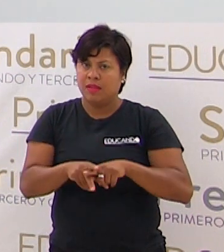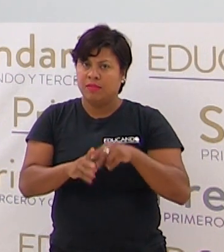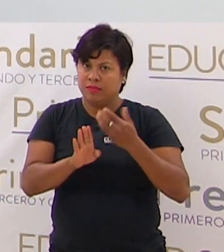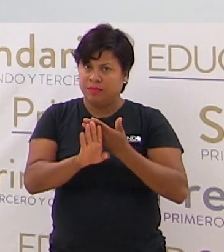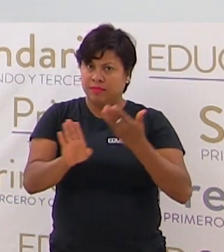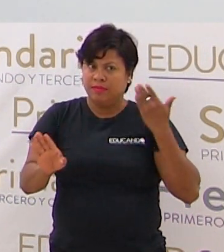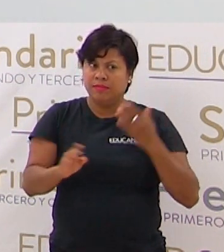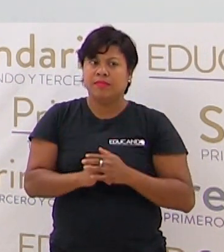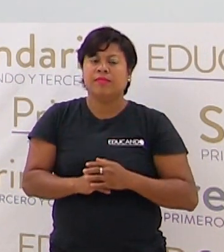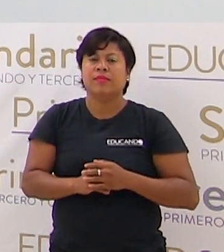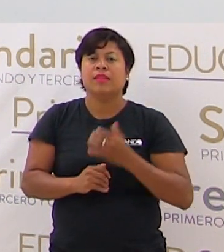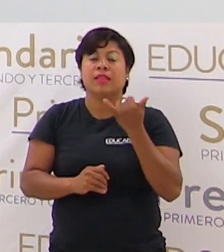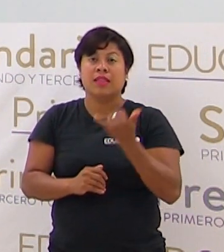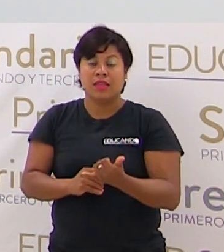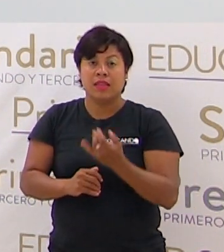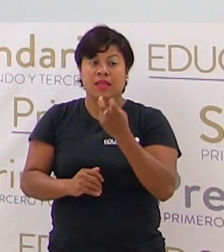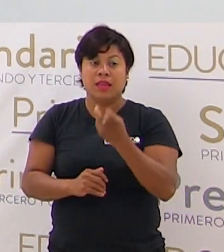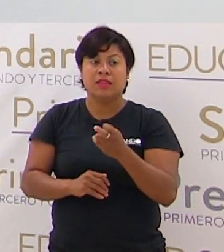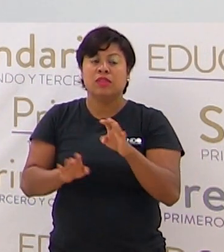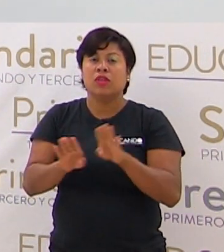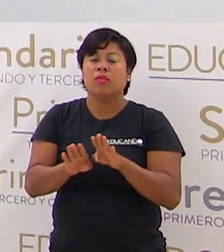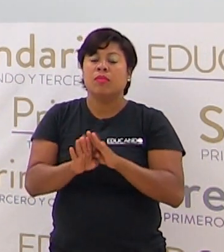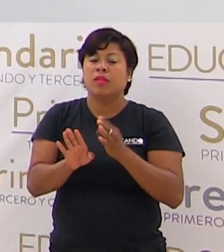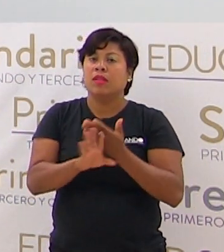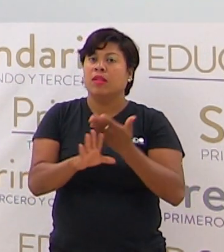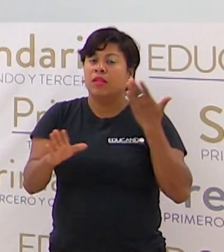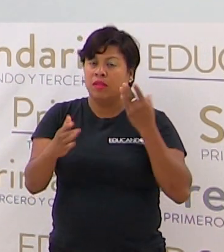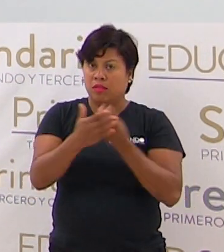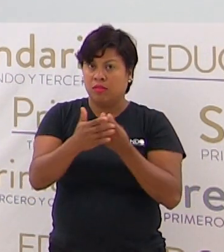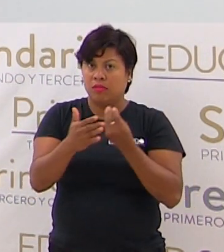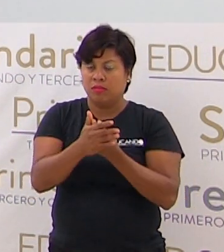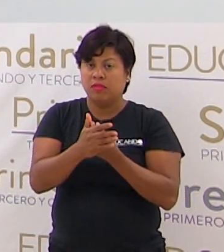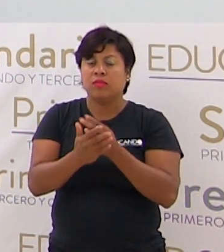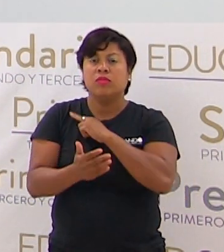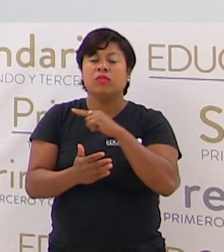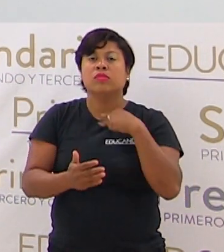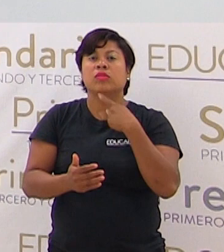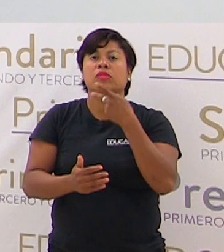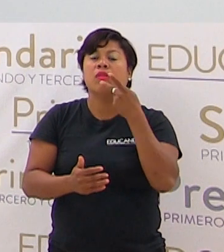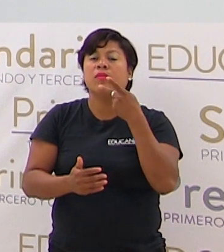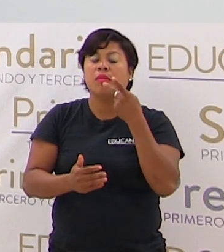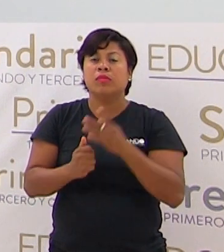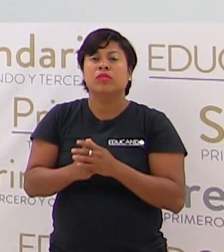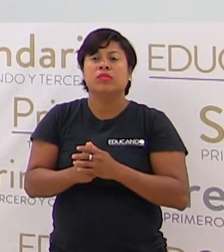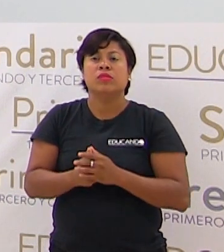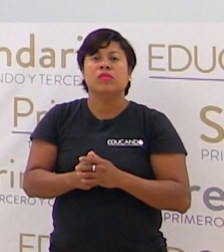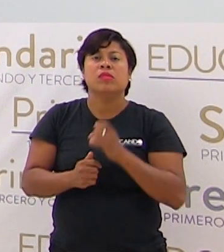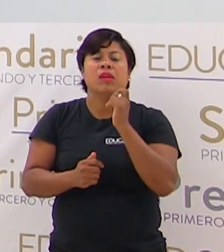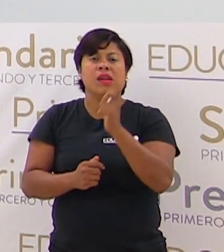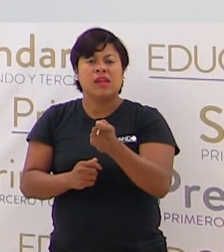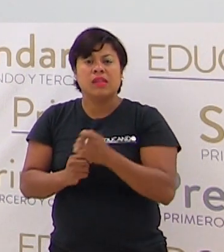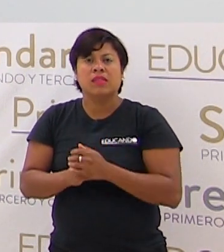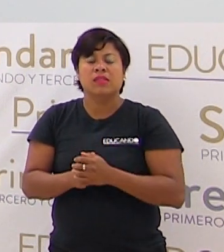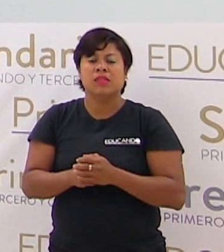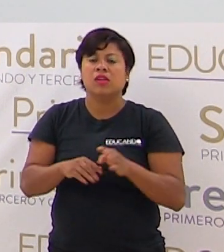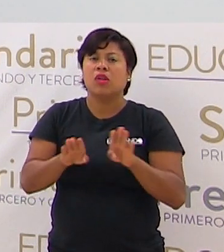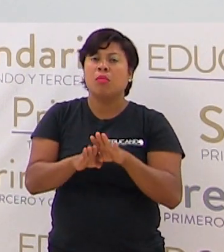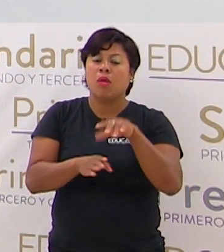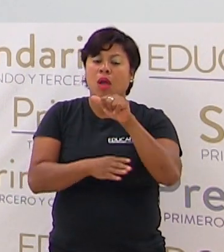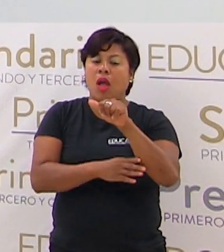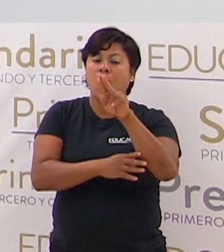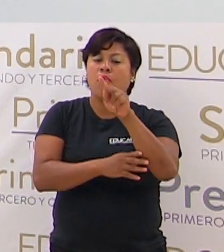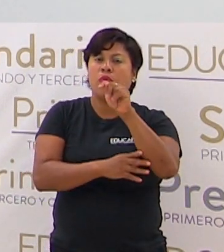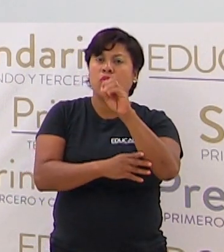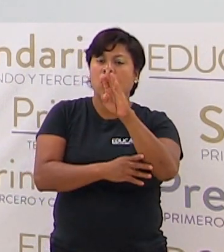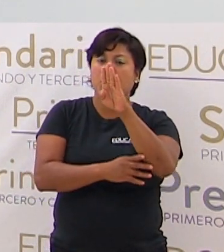niños y niñas, y que en algún momento de las sesiones anteriores hablamos, digamos, de lo que fue la